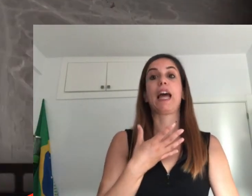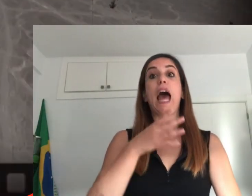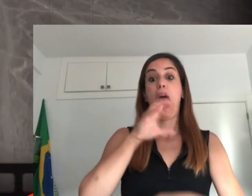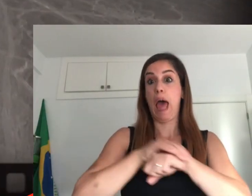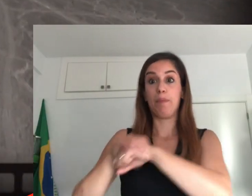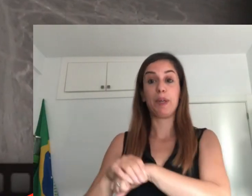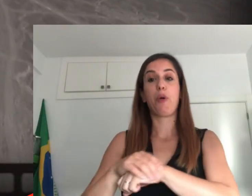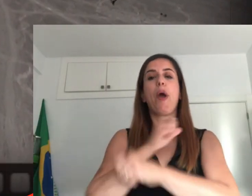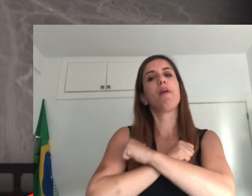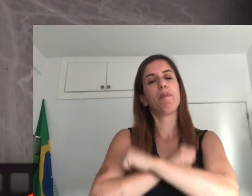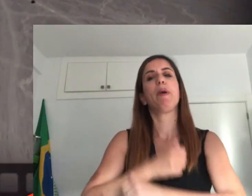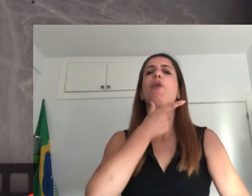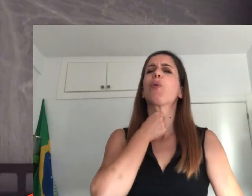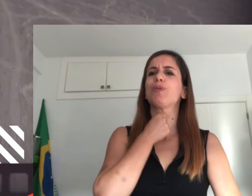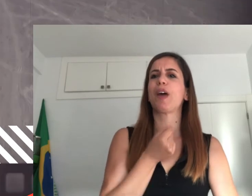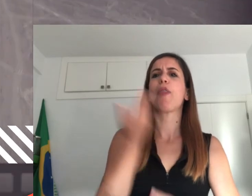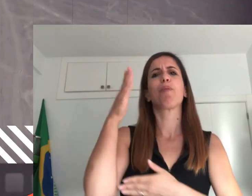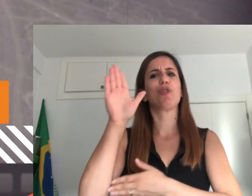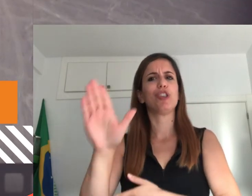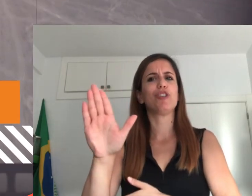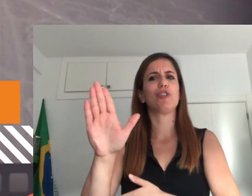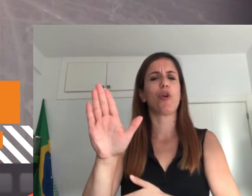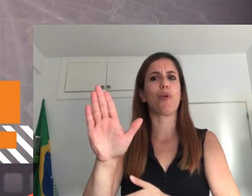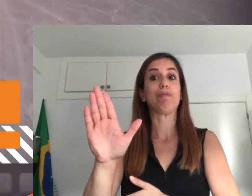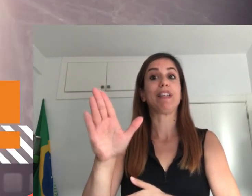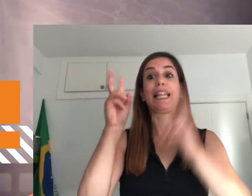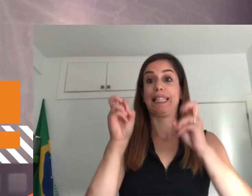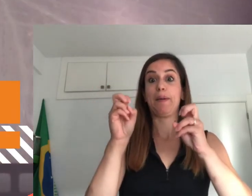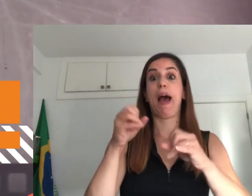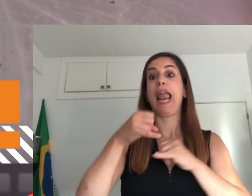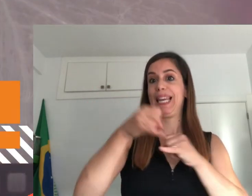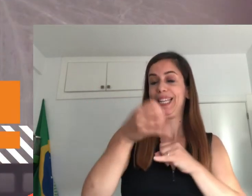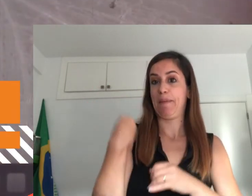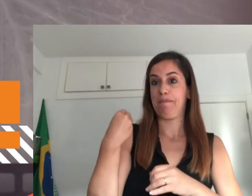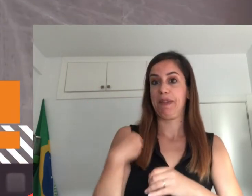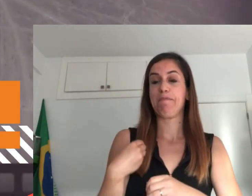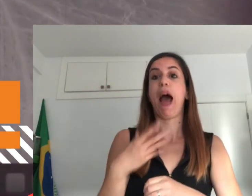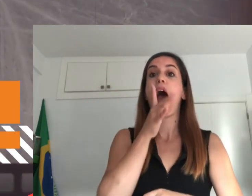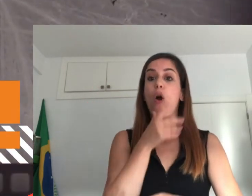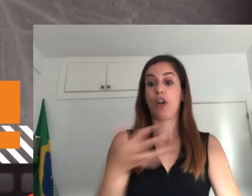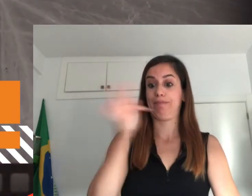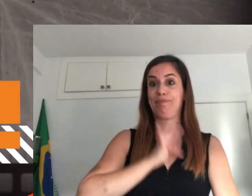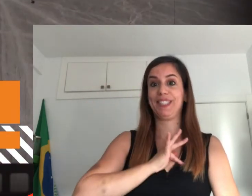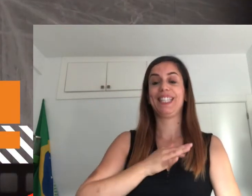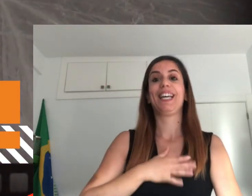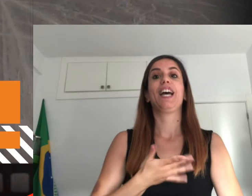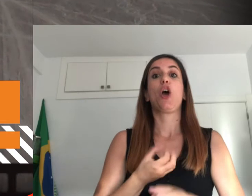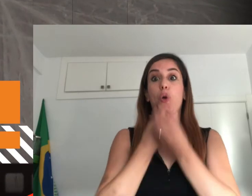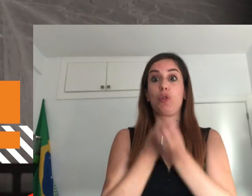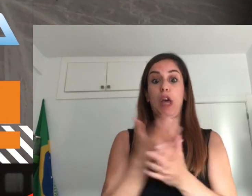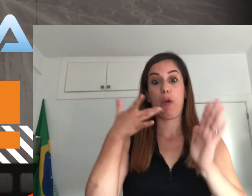Bien amigos, espero que os haya gustado la exposición que ha hecho sobre las líneas de Nazca. Y ahora me tocaría hablar a mí, y me